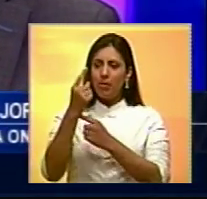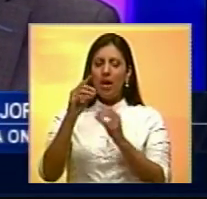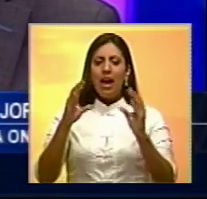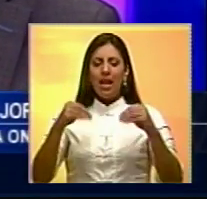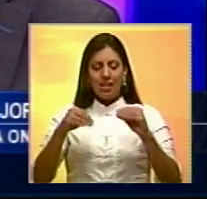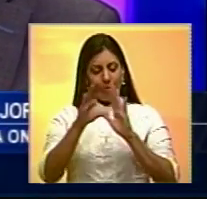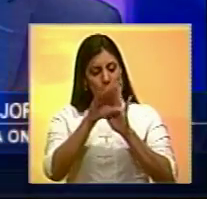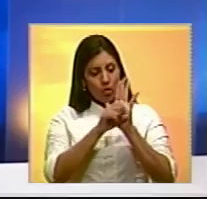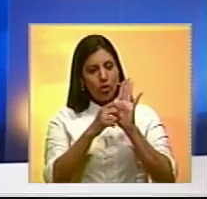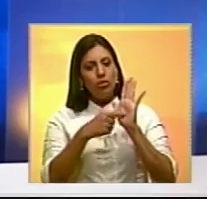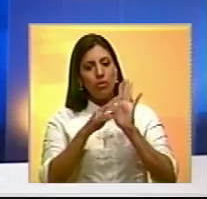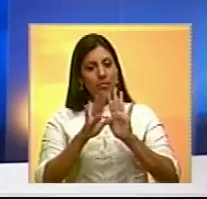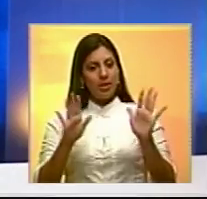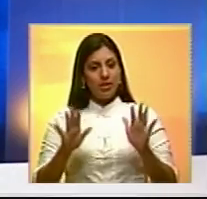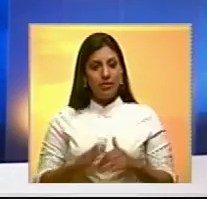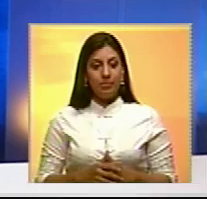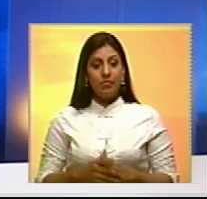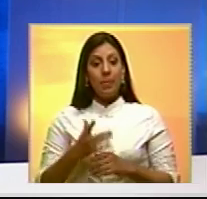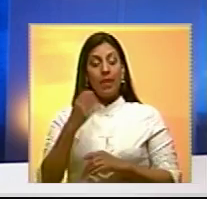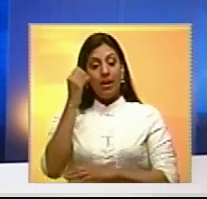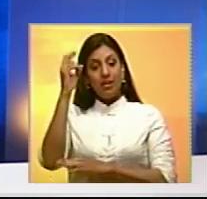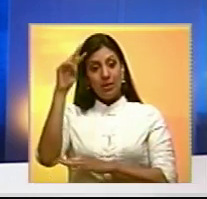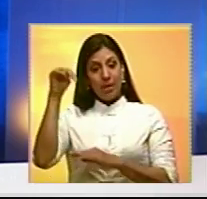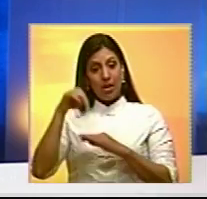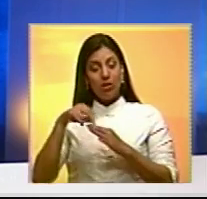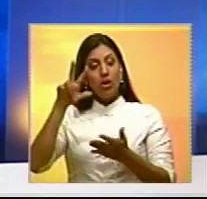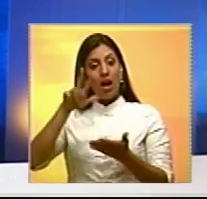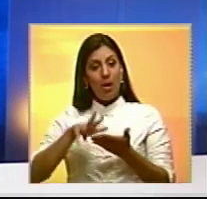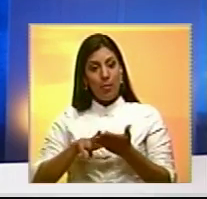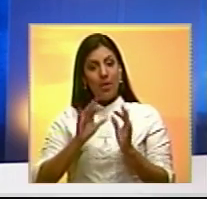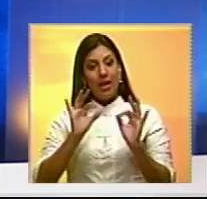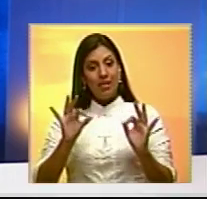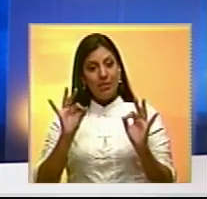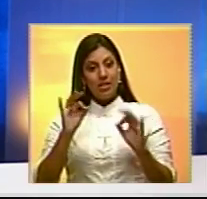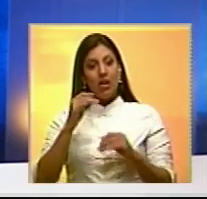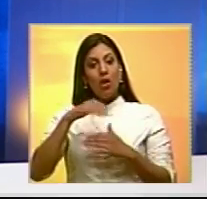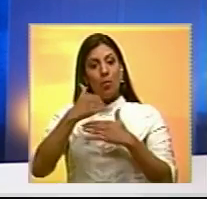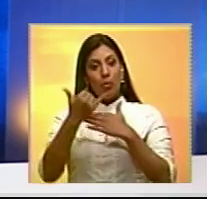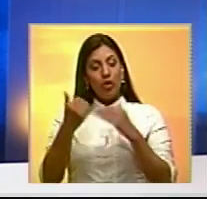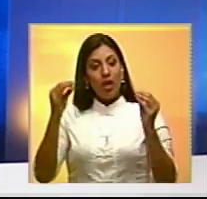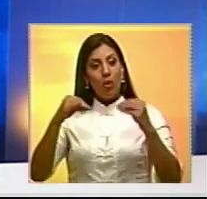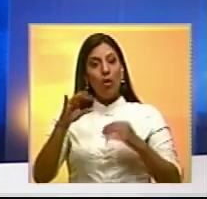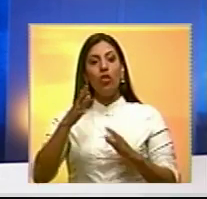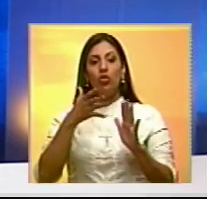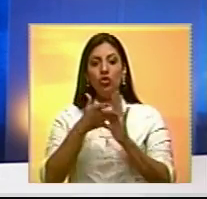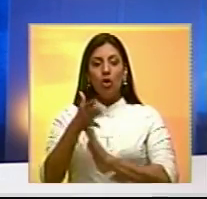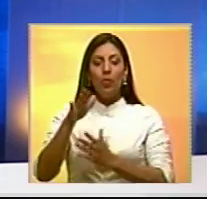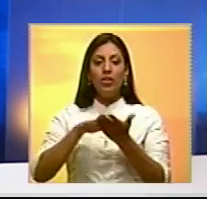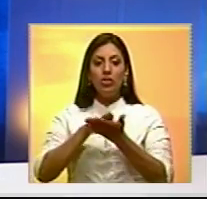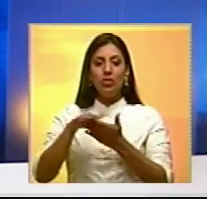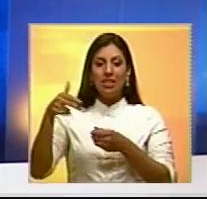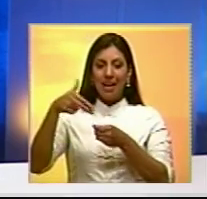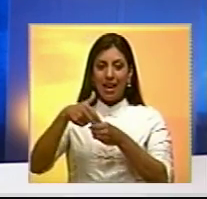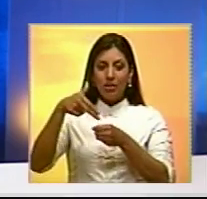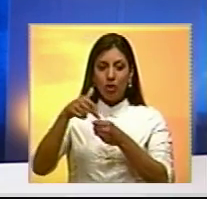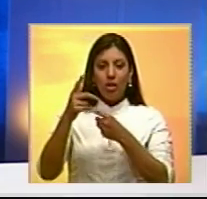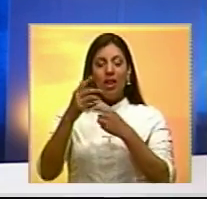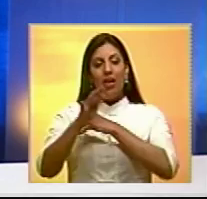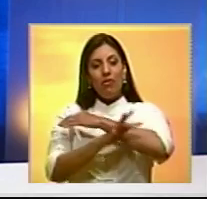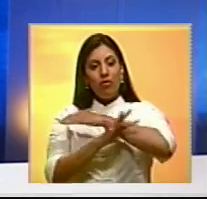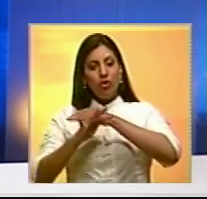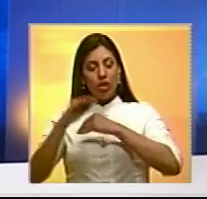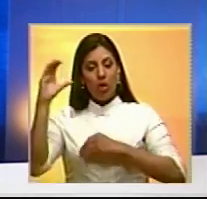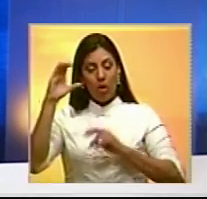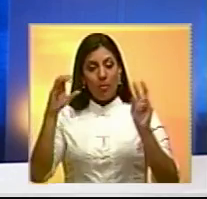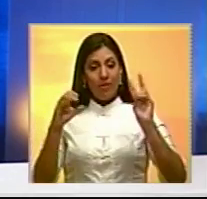en la Constitución. La Asamblea Nacional aprobó en sesión ordinaria el proyecto de acuerdo sobre la situación de la gasolina en la frontera